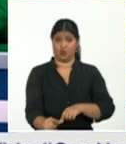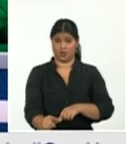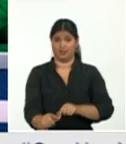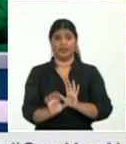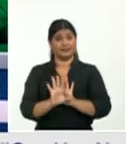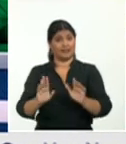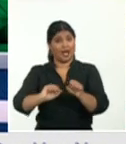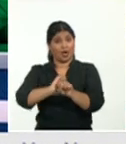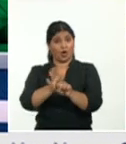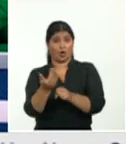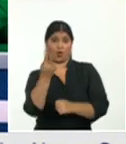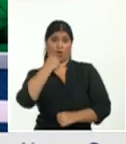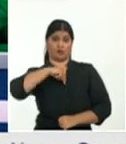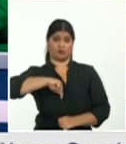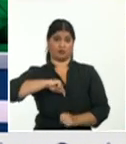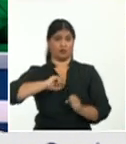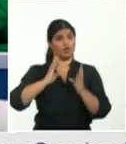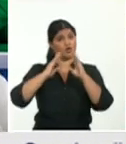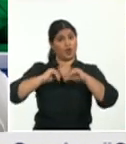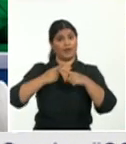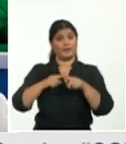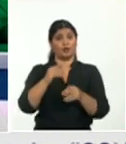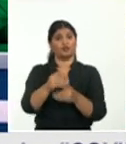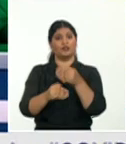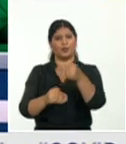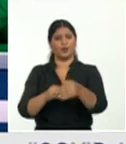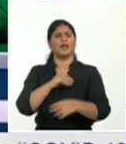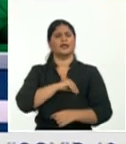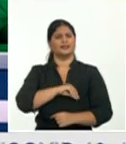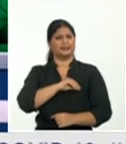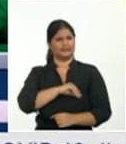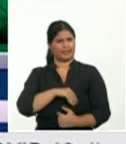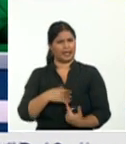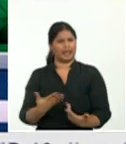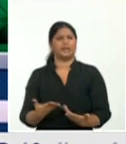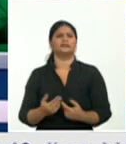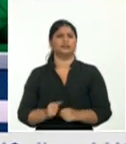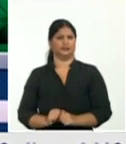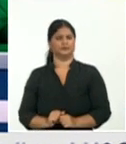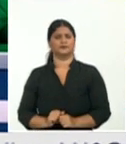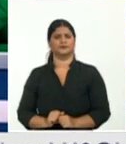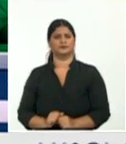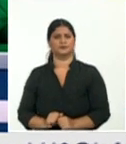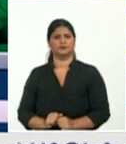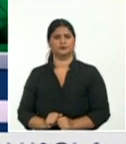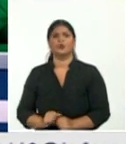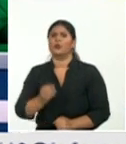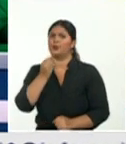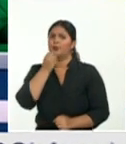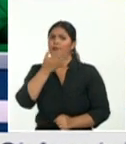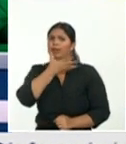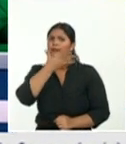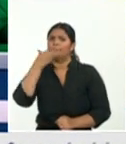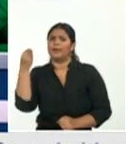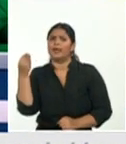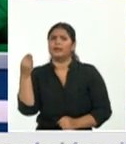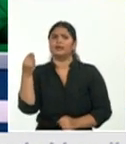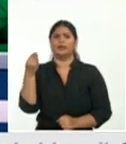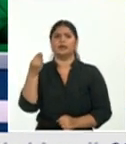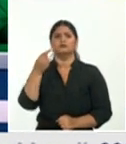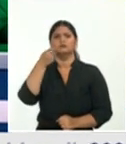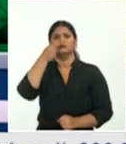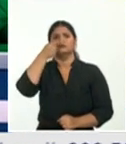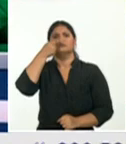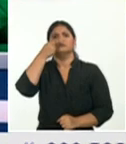Porque incluso en el mundo, y algunos representantes de alto nivel, lo seguimos oyendo hablar del